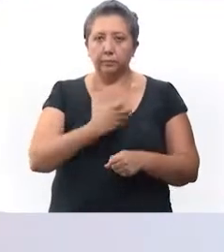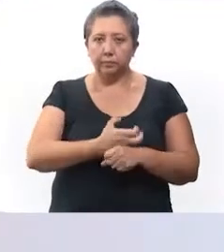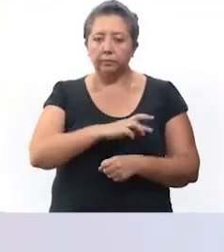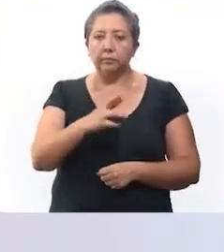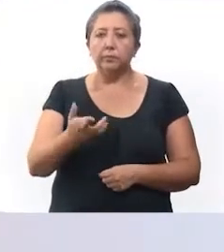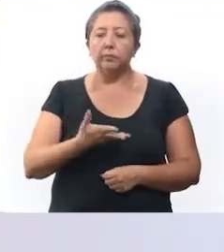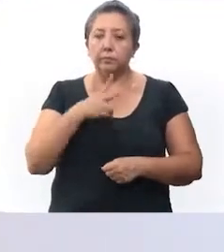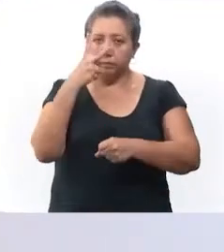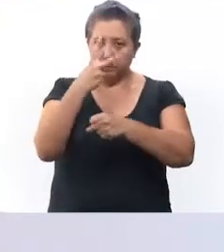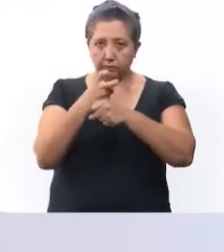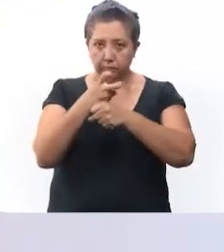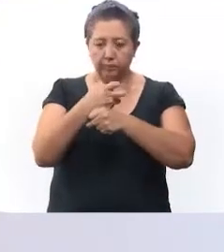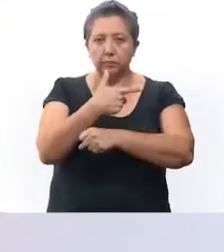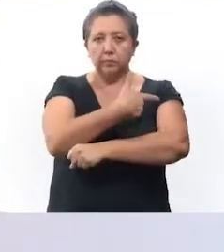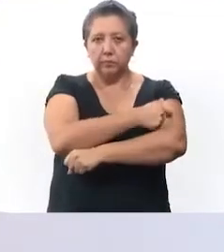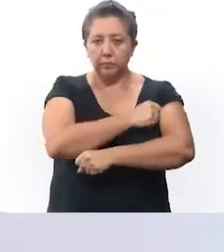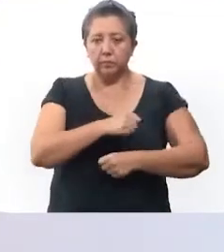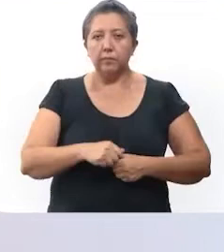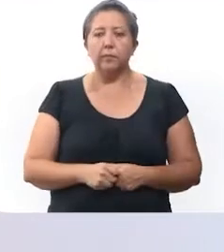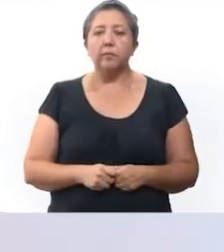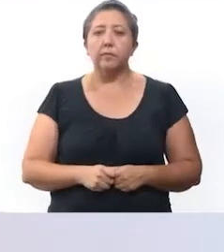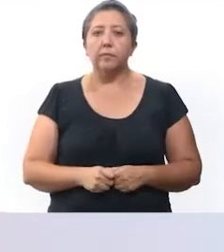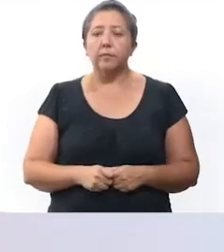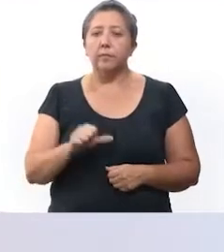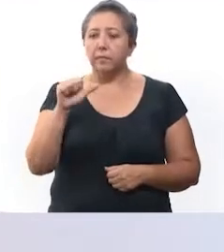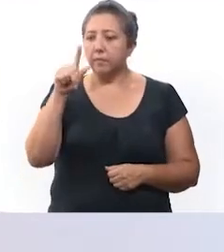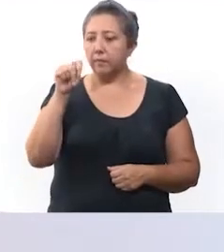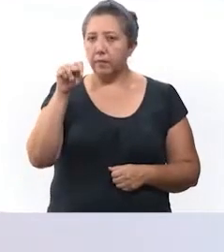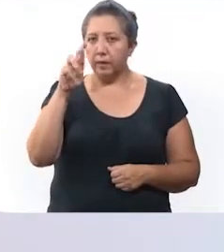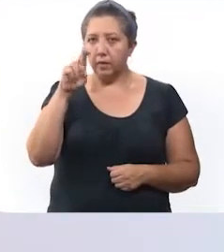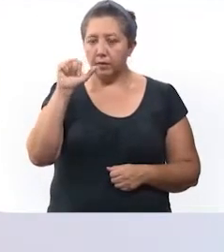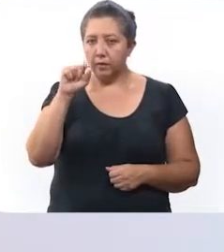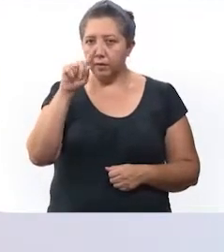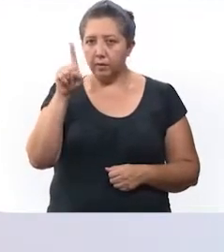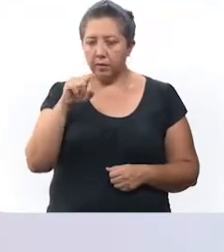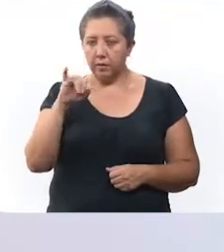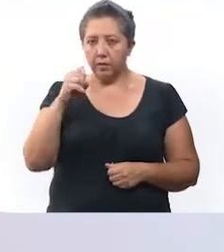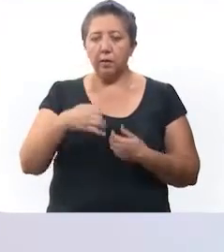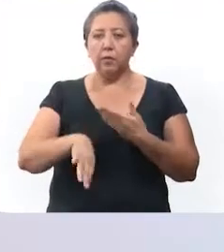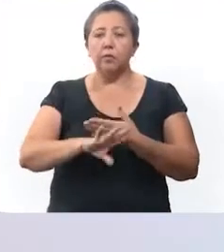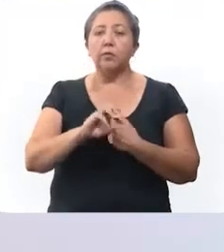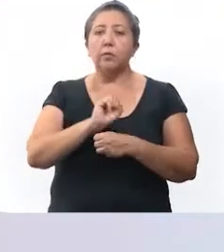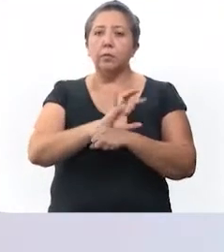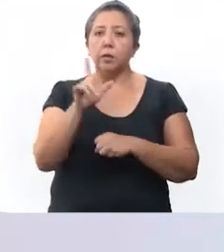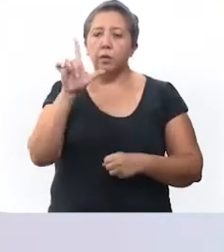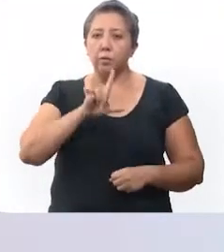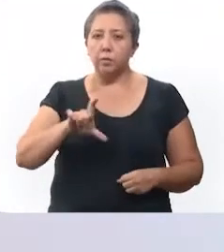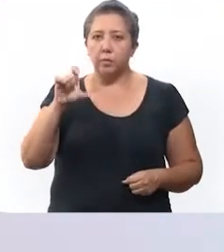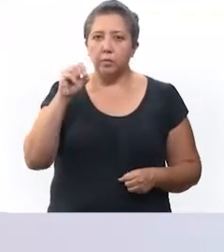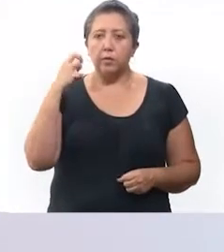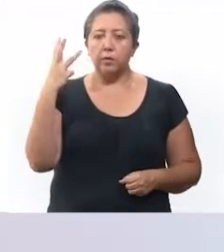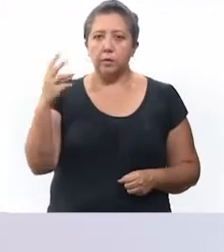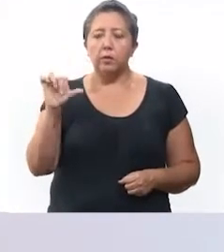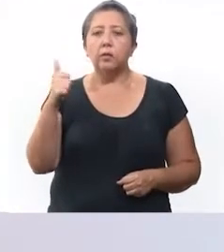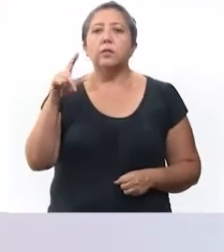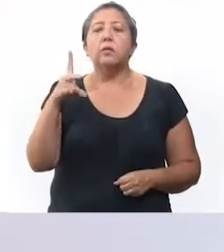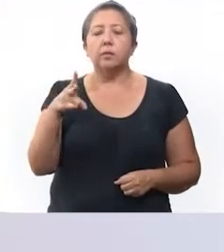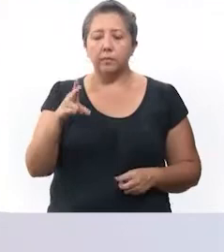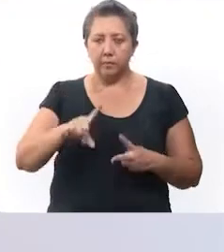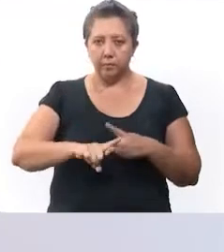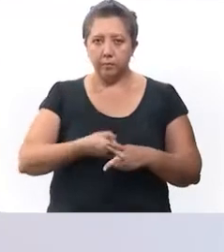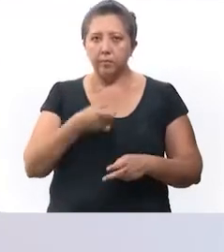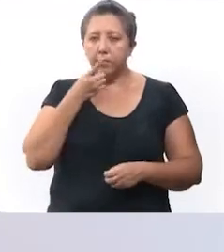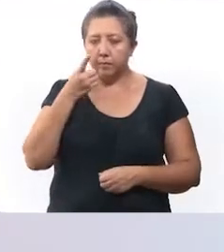estado recibirán la segunda dosis de la vacuna AstraZeneca contra el coronavirus. El lunes 23 de agosto también comenzará